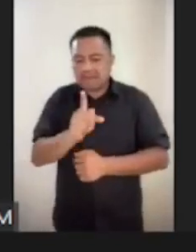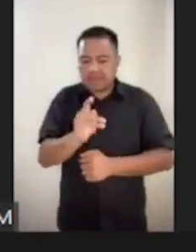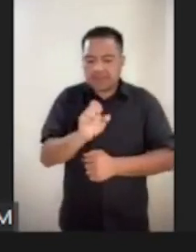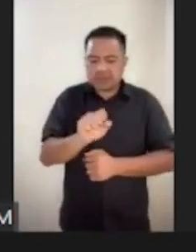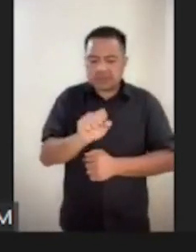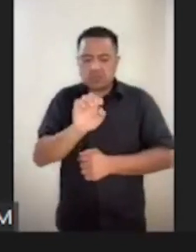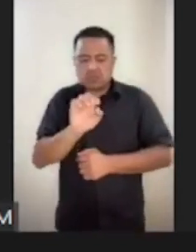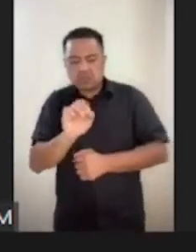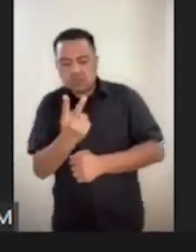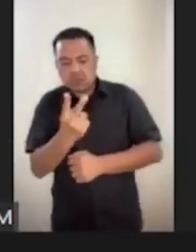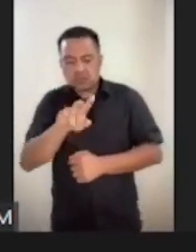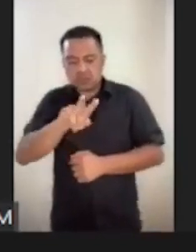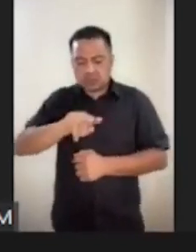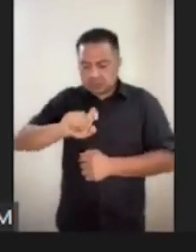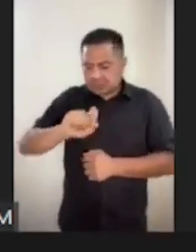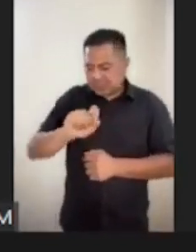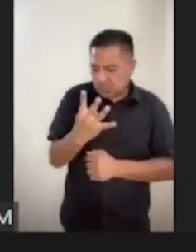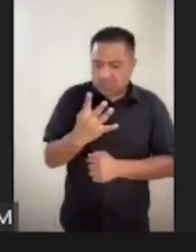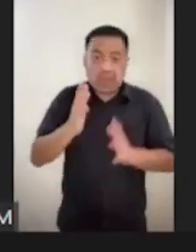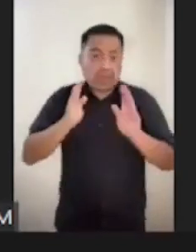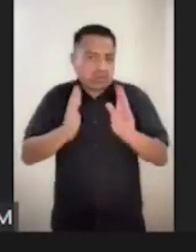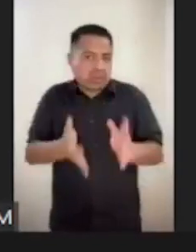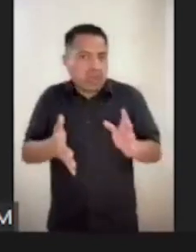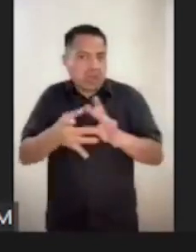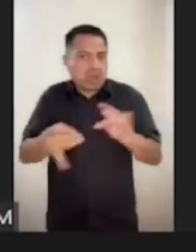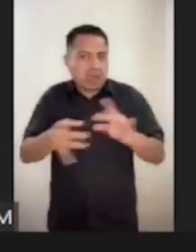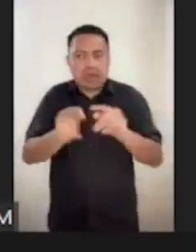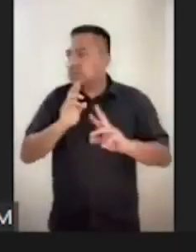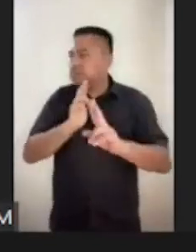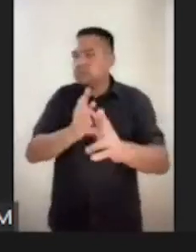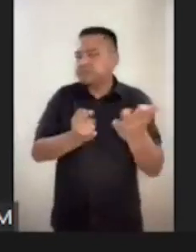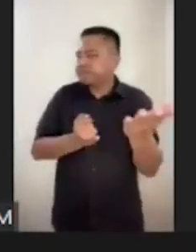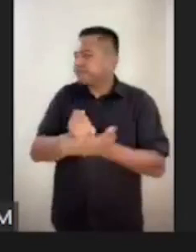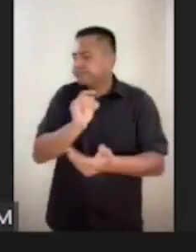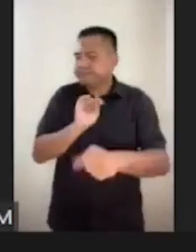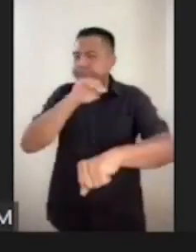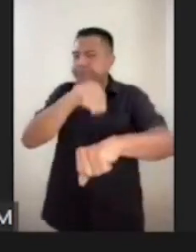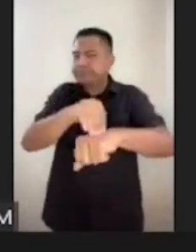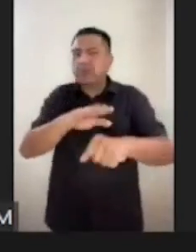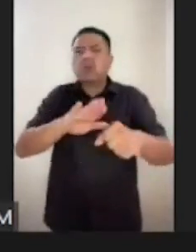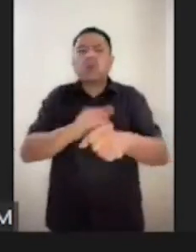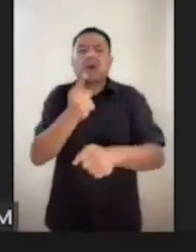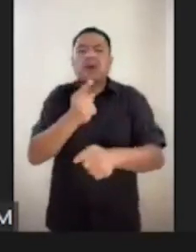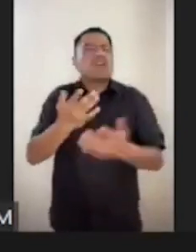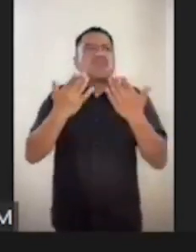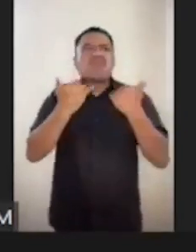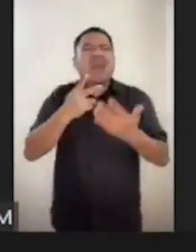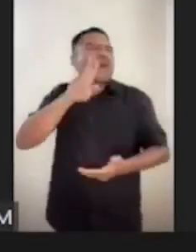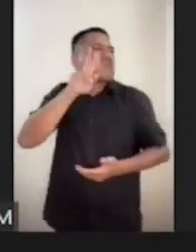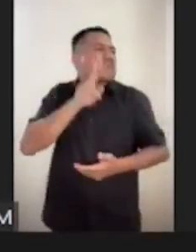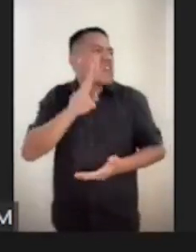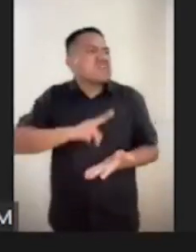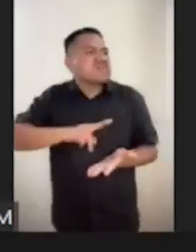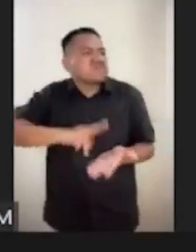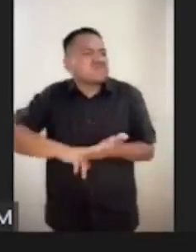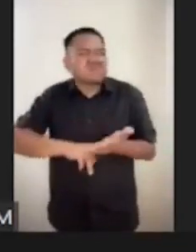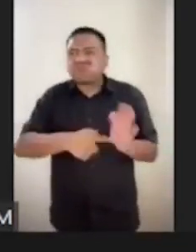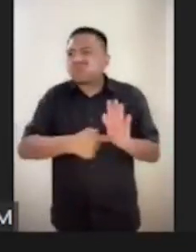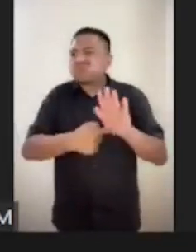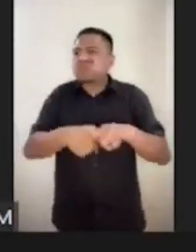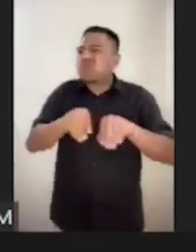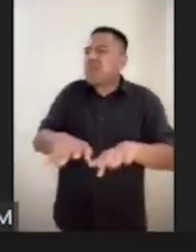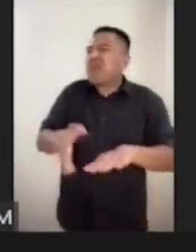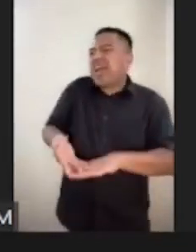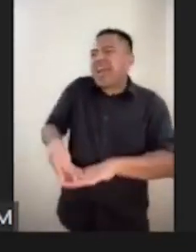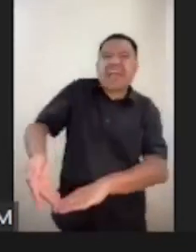diagonal 2024, ya que en dicha resolución se determinó, por un lado, que son inexistentes los actos anticipados de precampaña y o